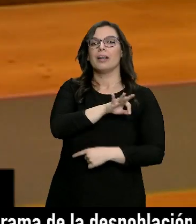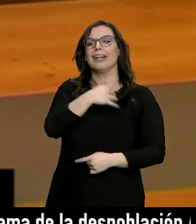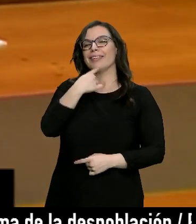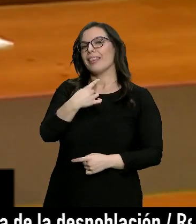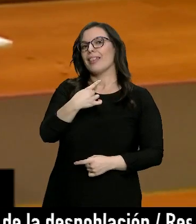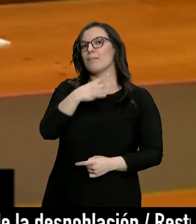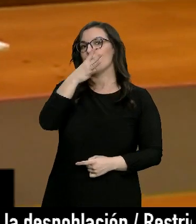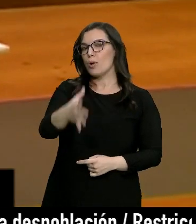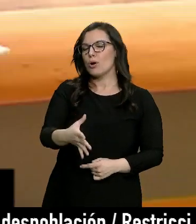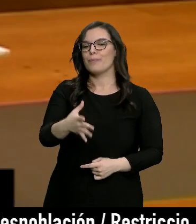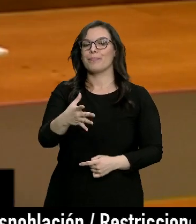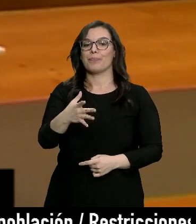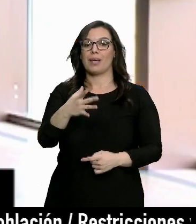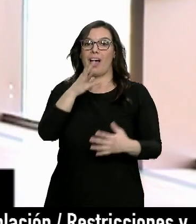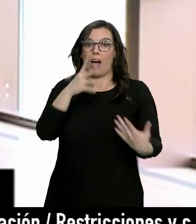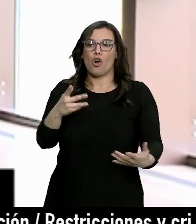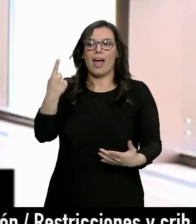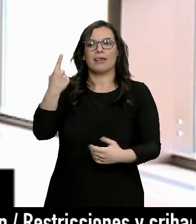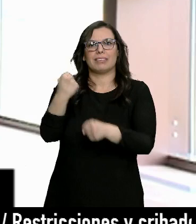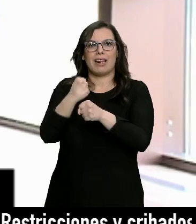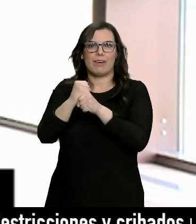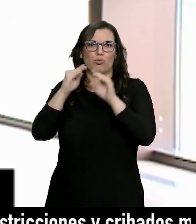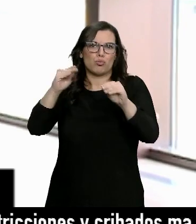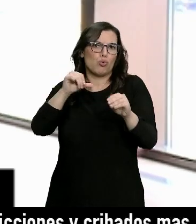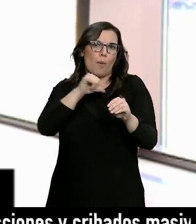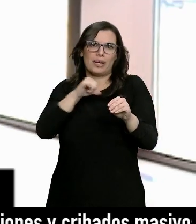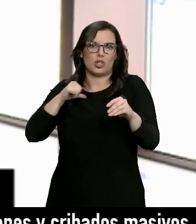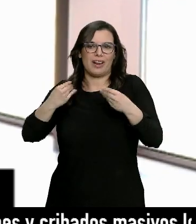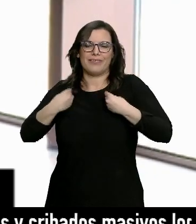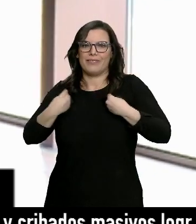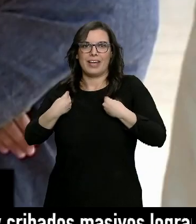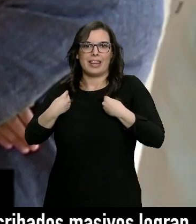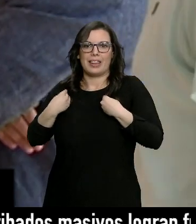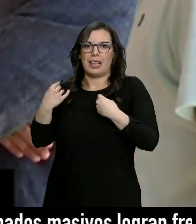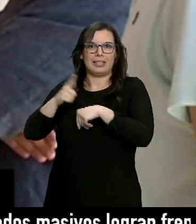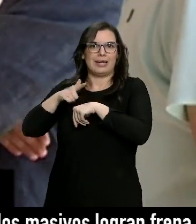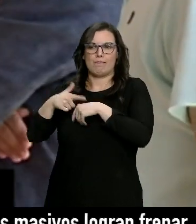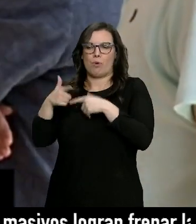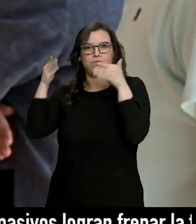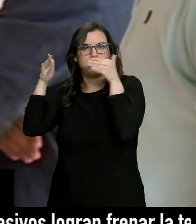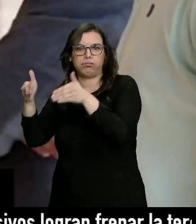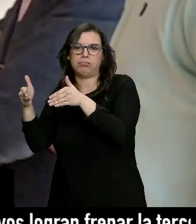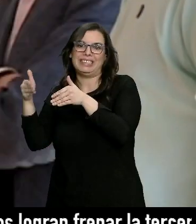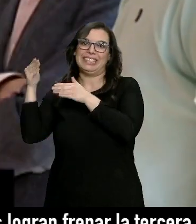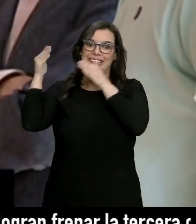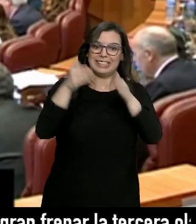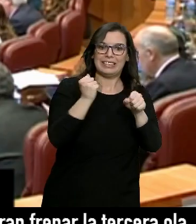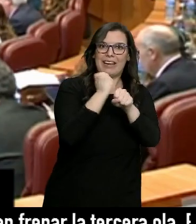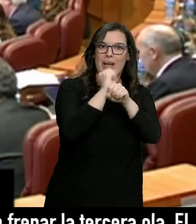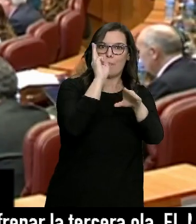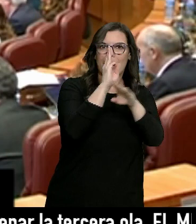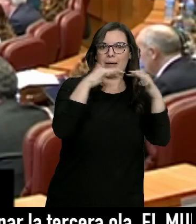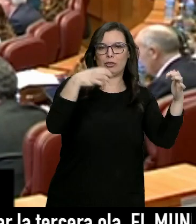su decisión en que sus actuales obligaciones laborales y personales le impiden dedicar el tiempo necesario a su actividad